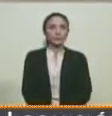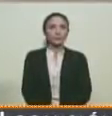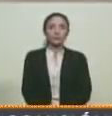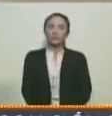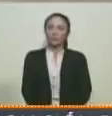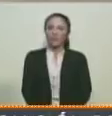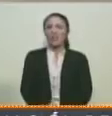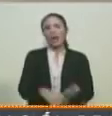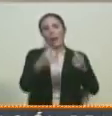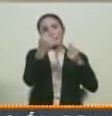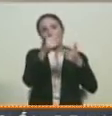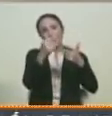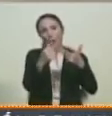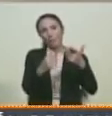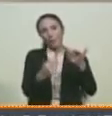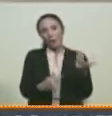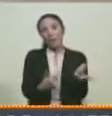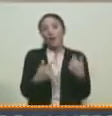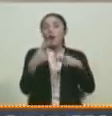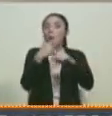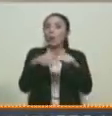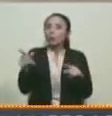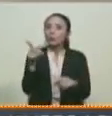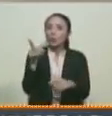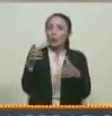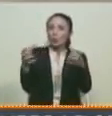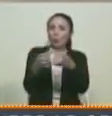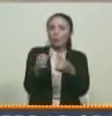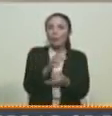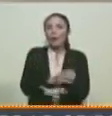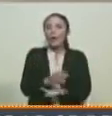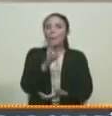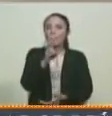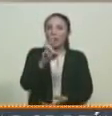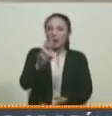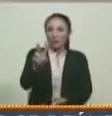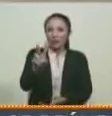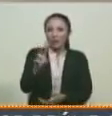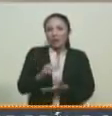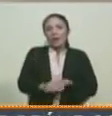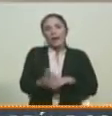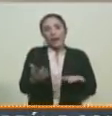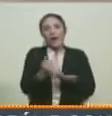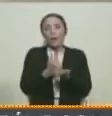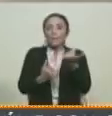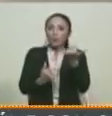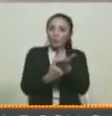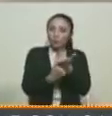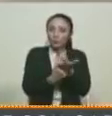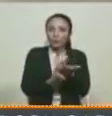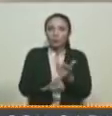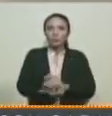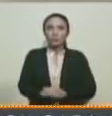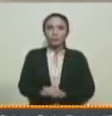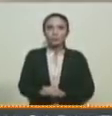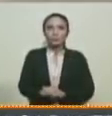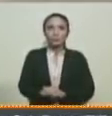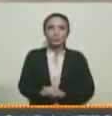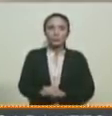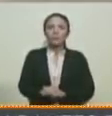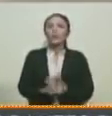y el PRB, Partido de la Revolución Bolivariana, derivación del Partido Comunista, que en los años